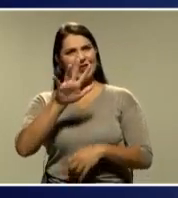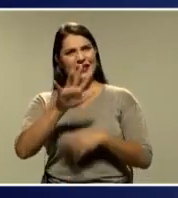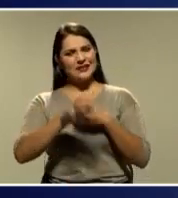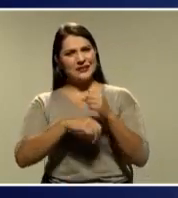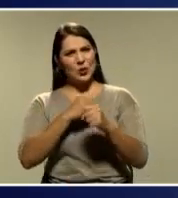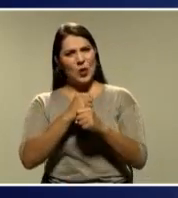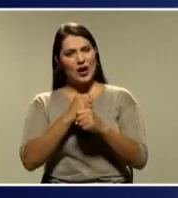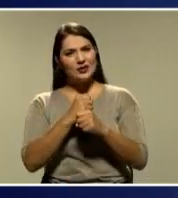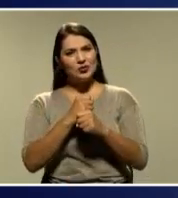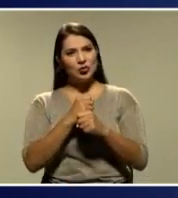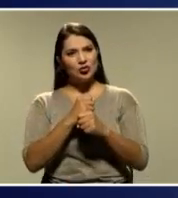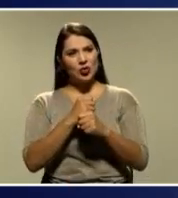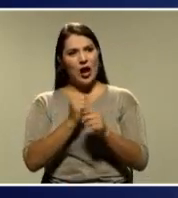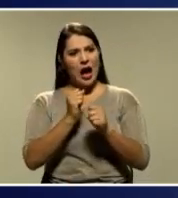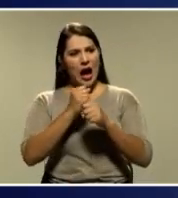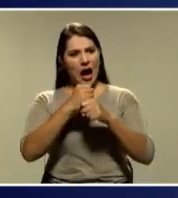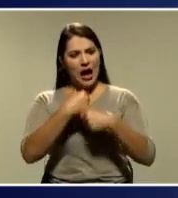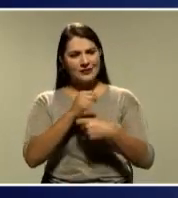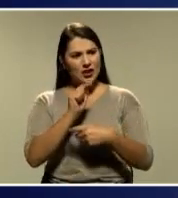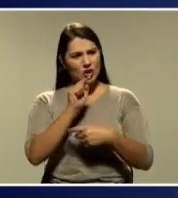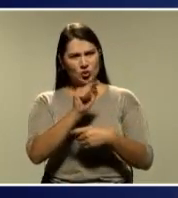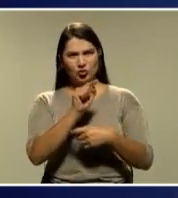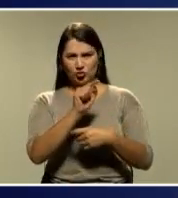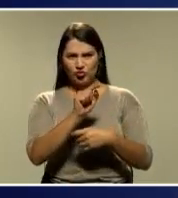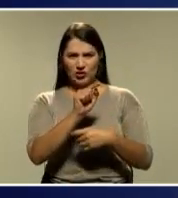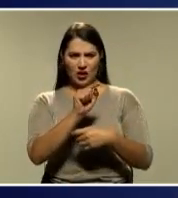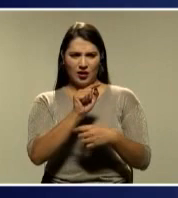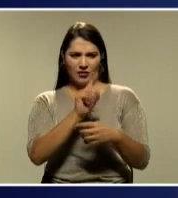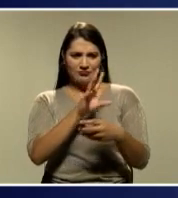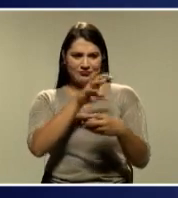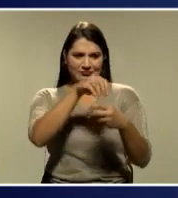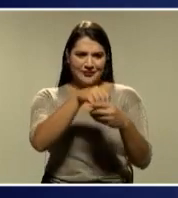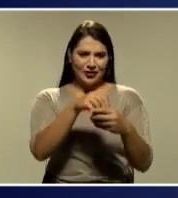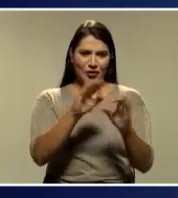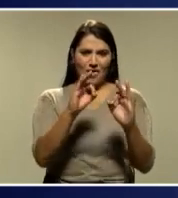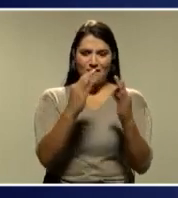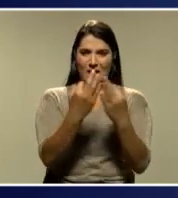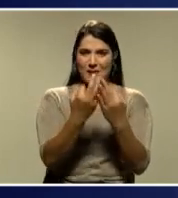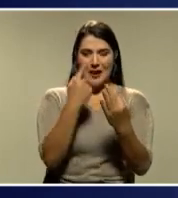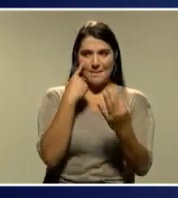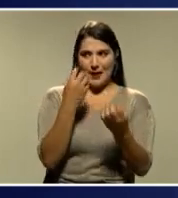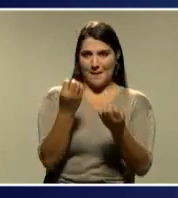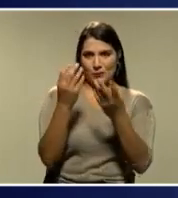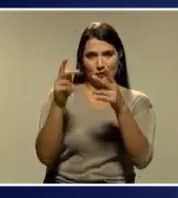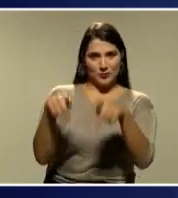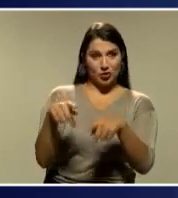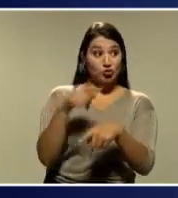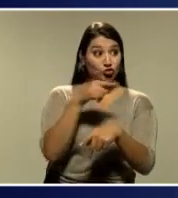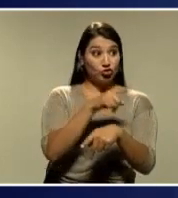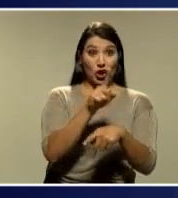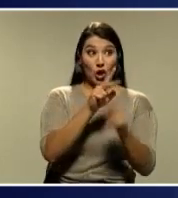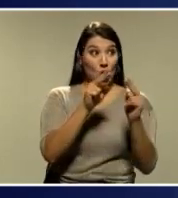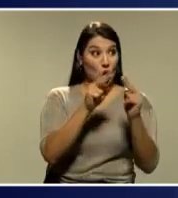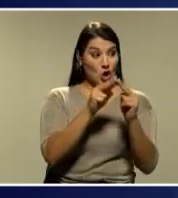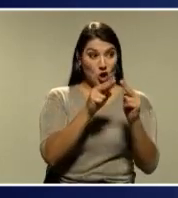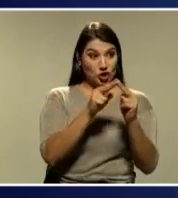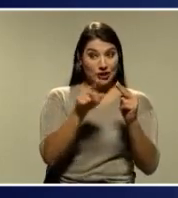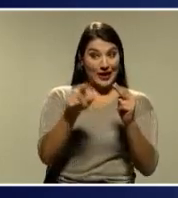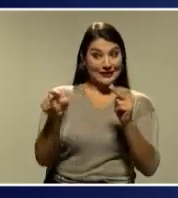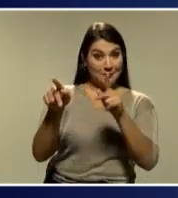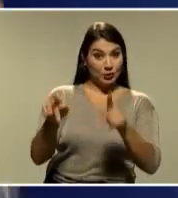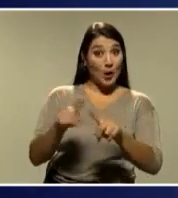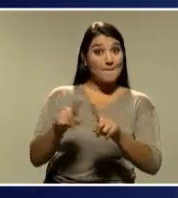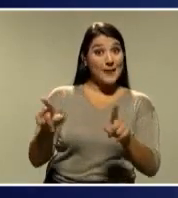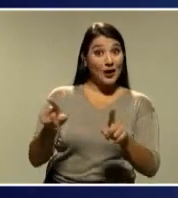35 años lo vuelve a usted una parte de la familia, de mucha gente. Que usted no conoce, Claro. pero que ellos lo conocen